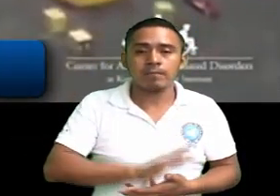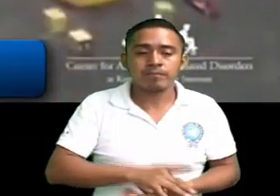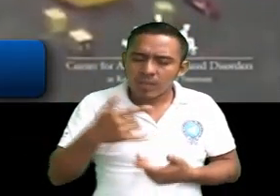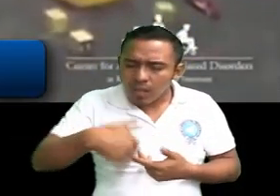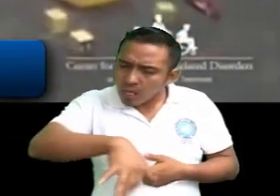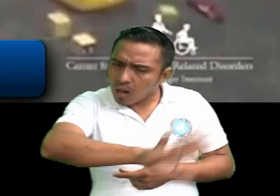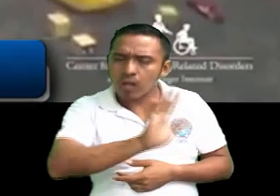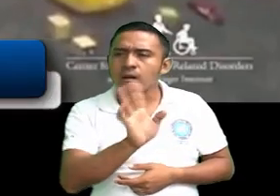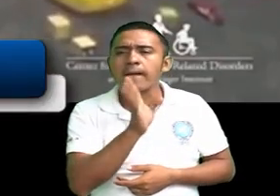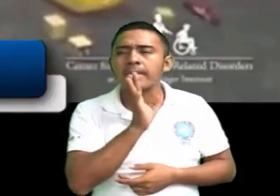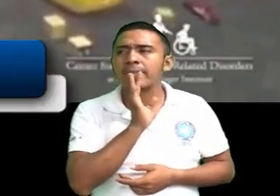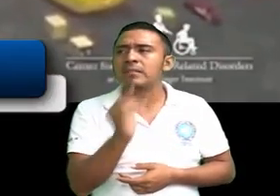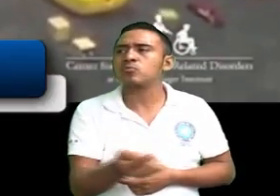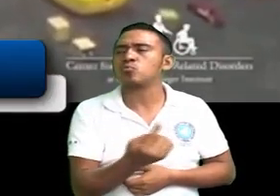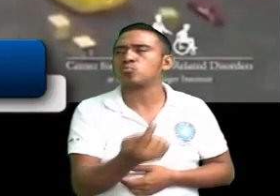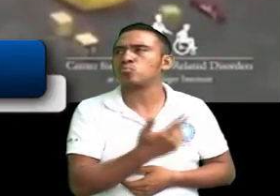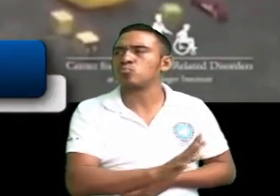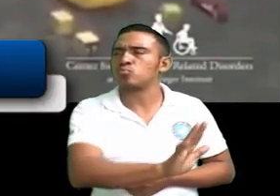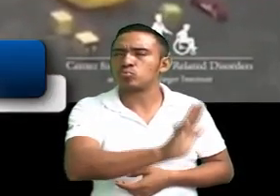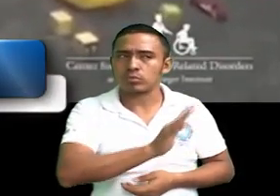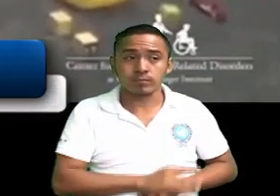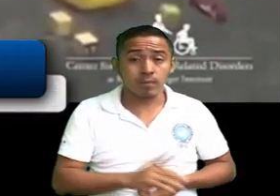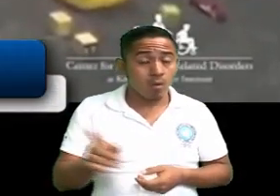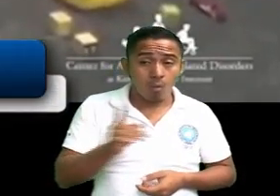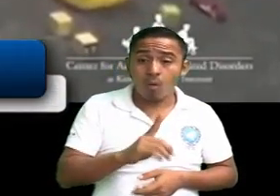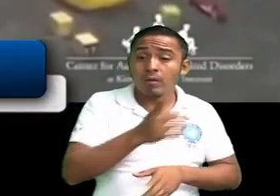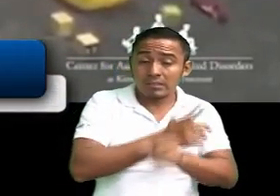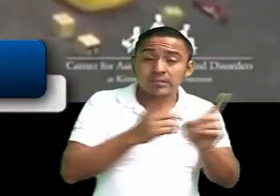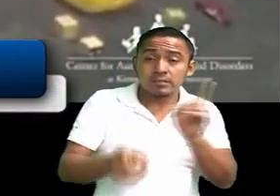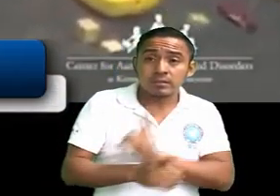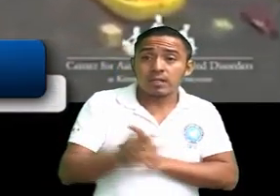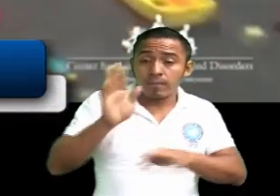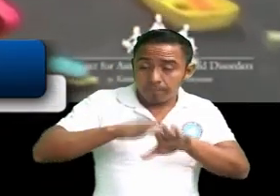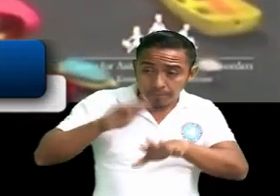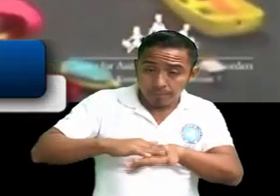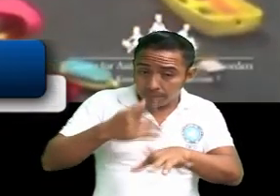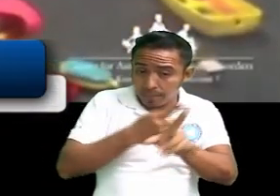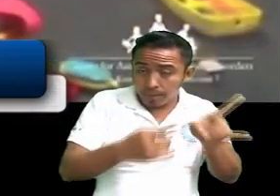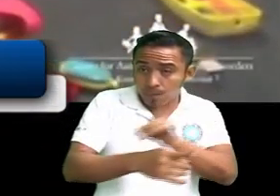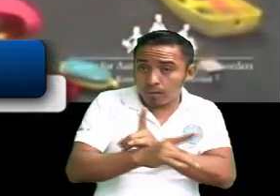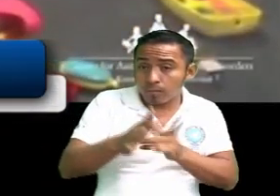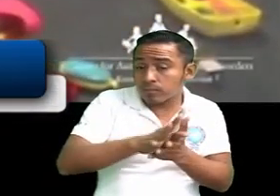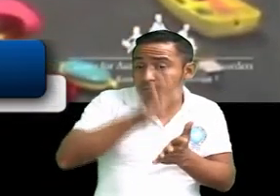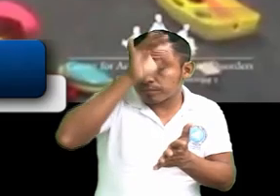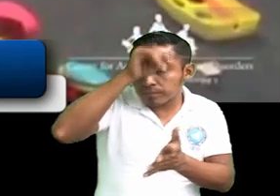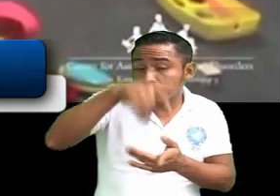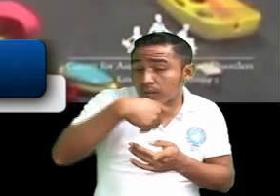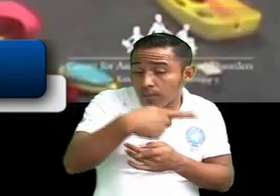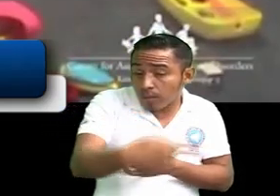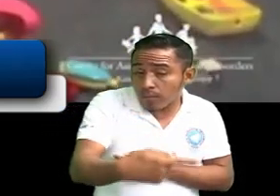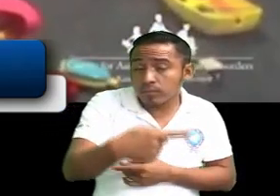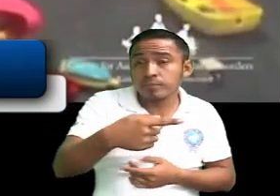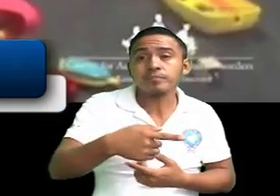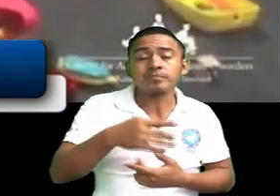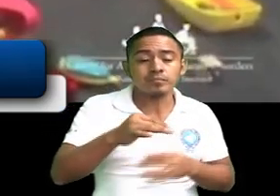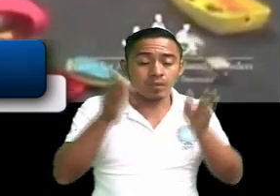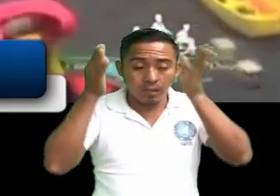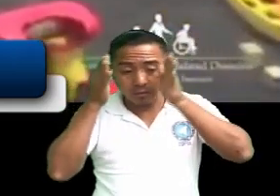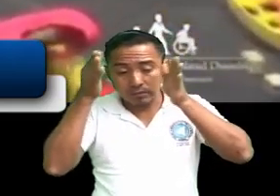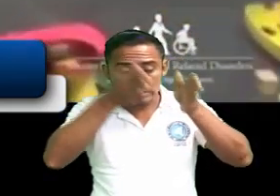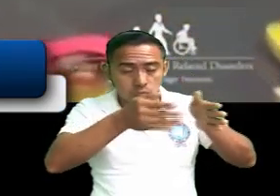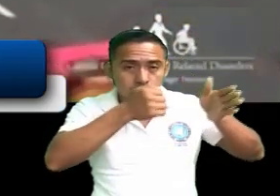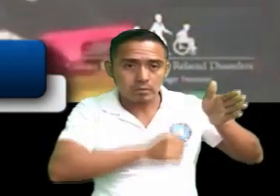es hereditario, hay niños cuando hay, como le digo, sobreprotección, los niños se vuelven